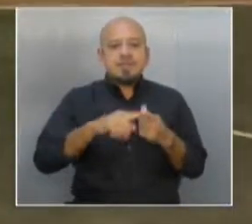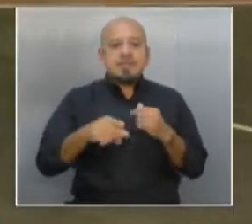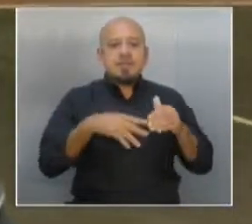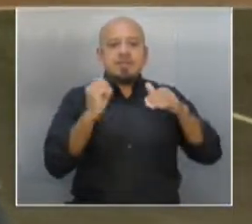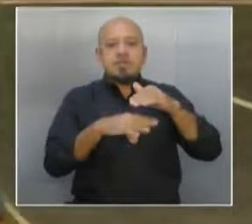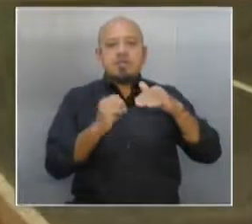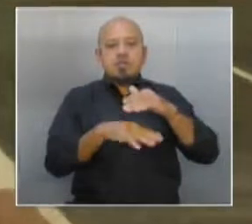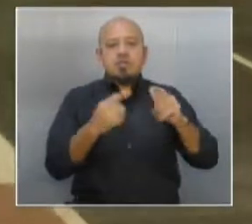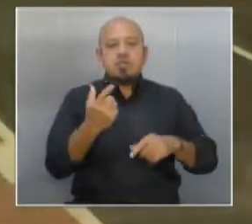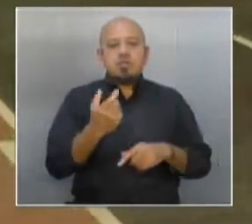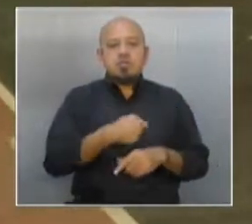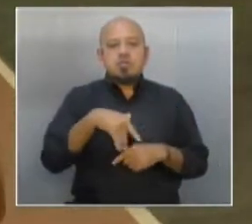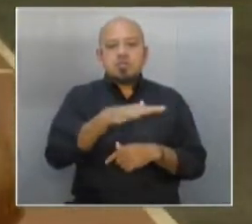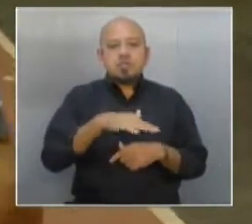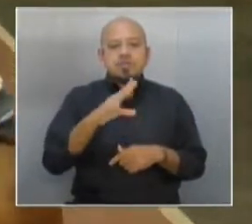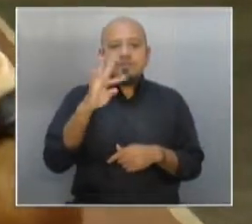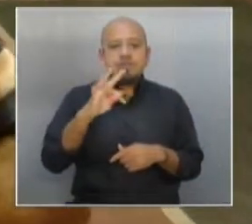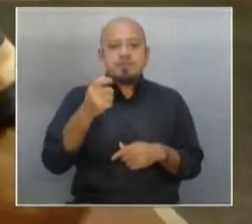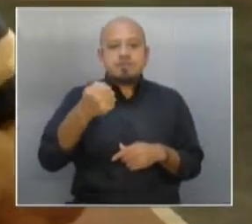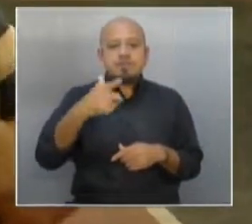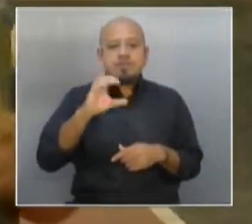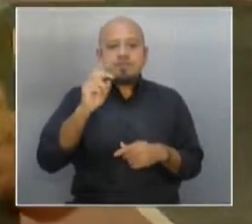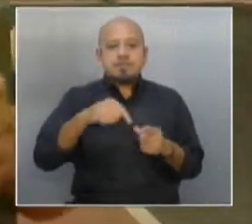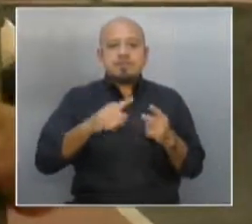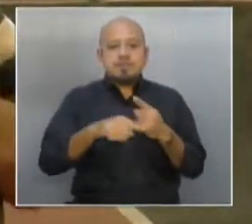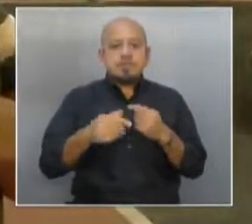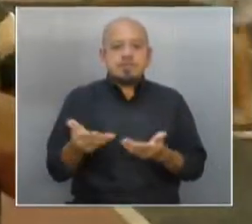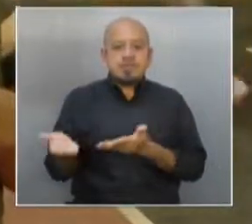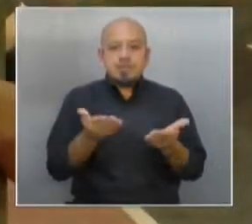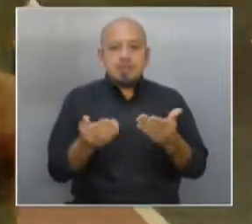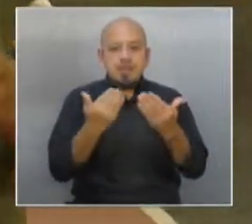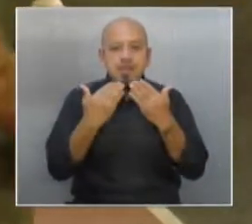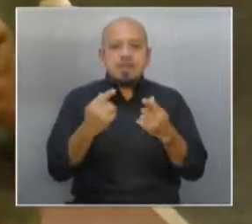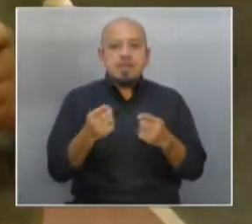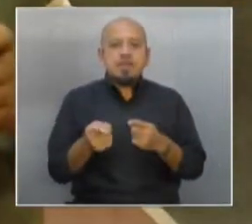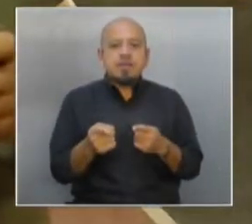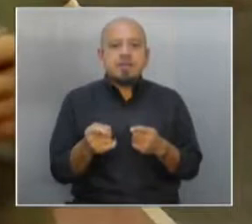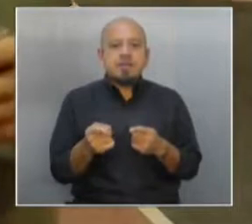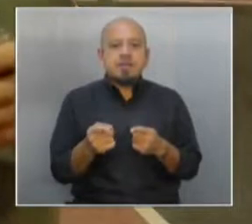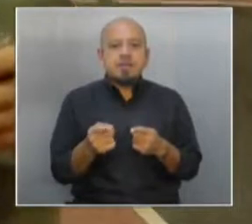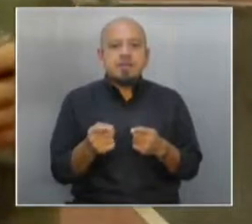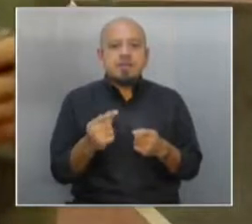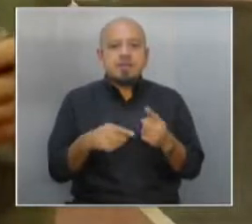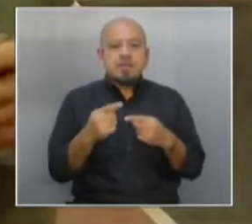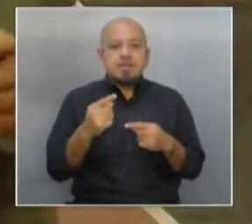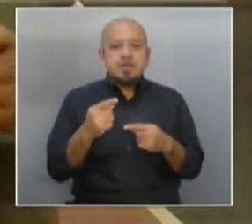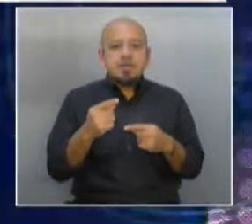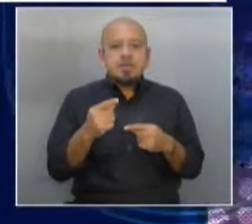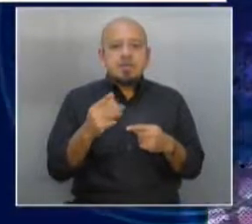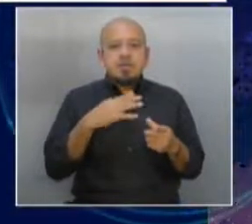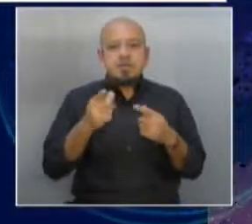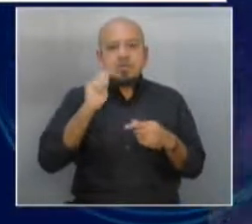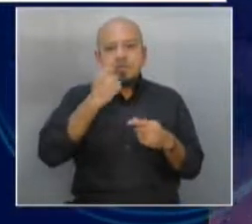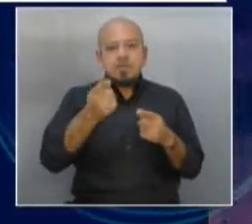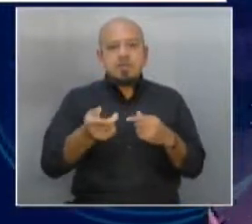el taller del Tablón, que es el profesor, y me invitó y estoy agradecido a ser parte de ello. Me siento muy orgulloso, me encanta la murga